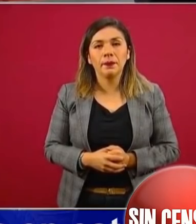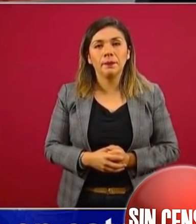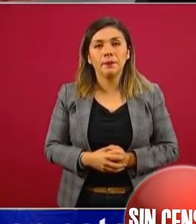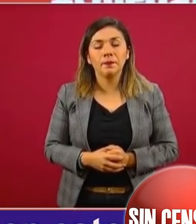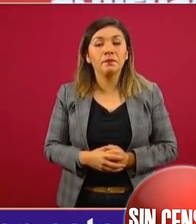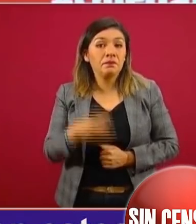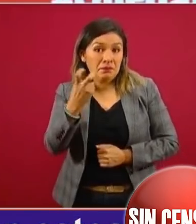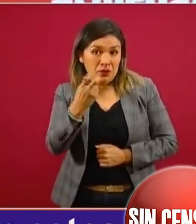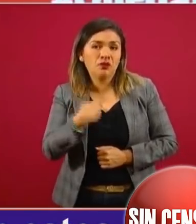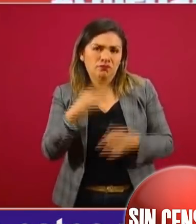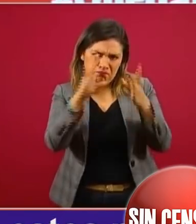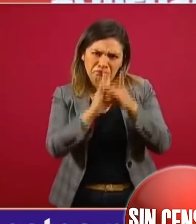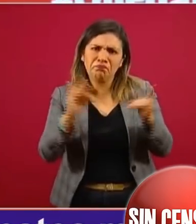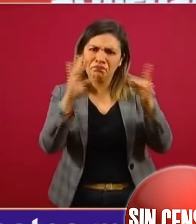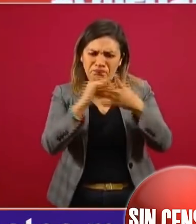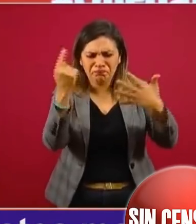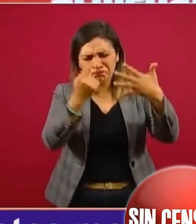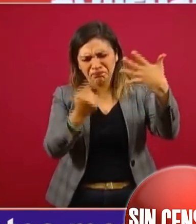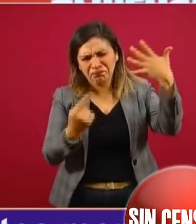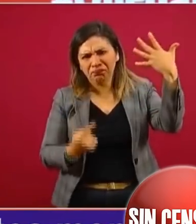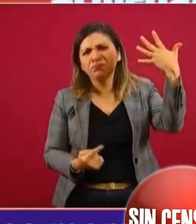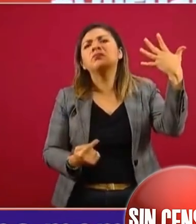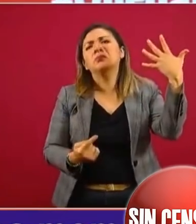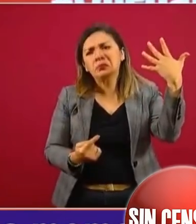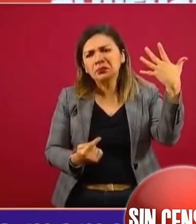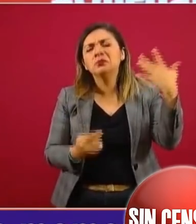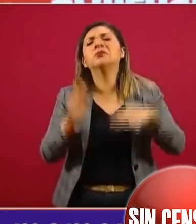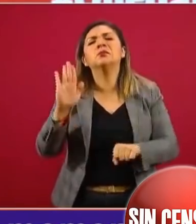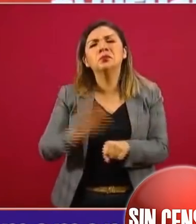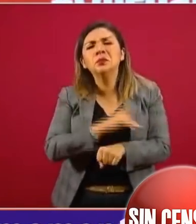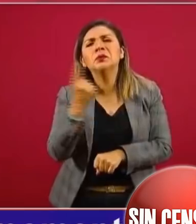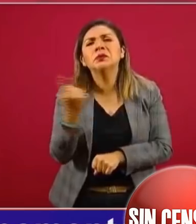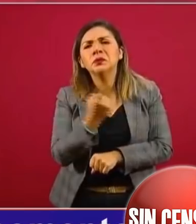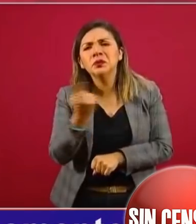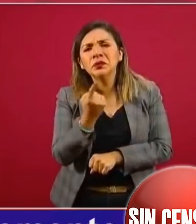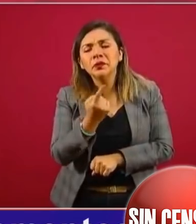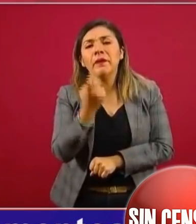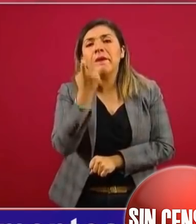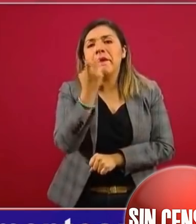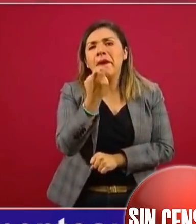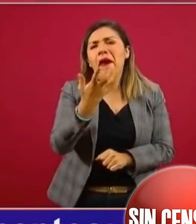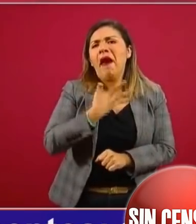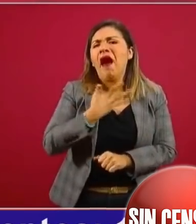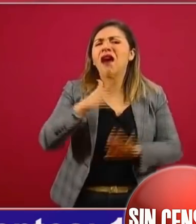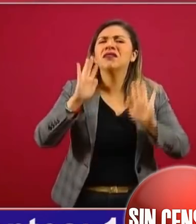digo todo esto porque ya hay toda una campaña